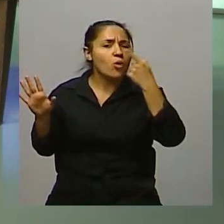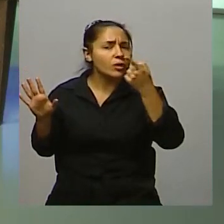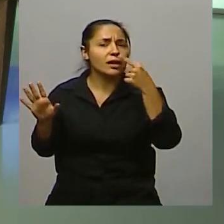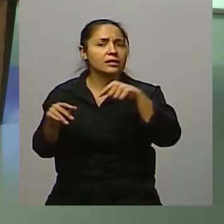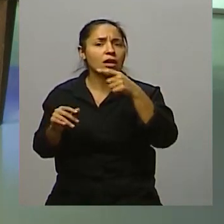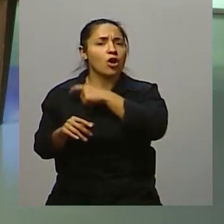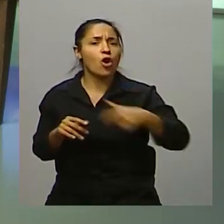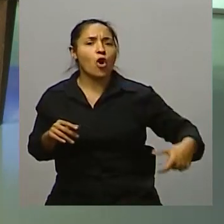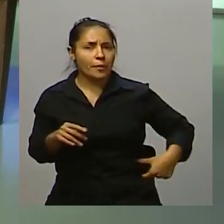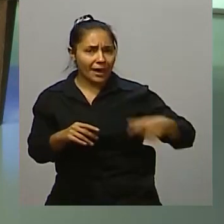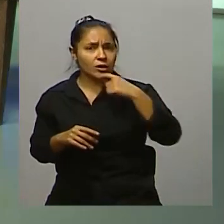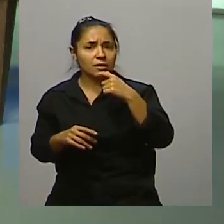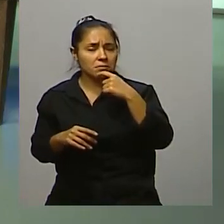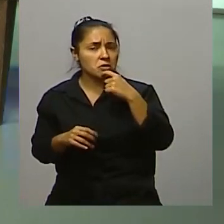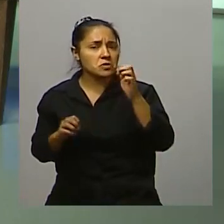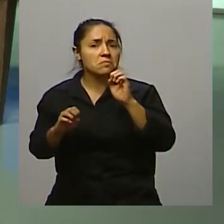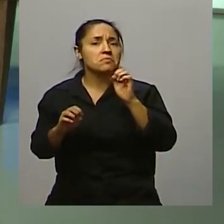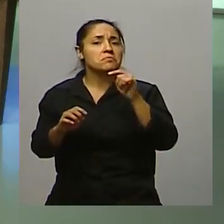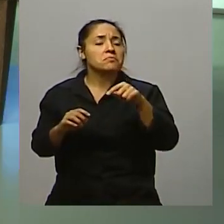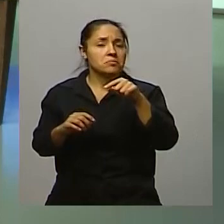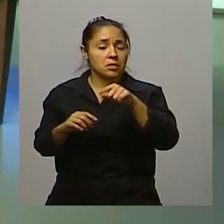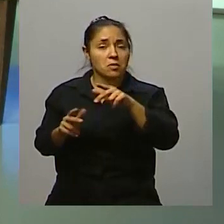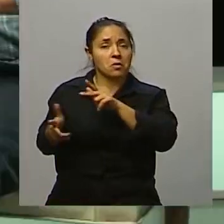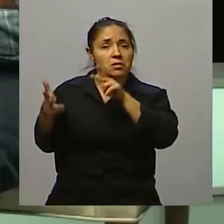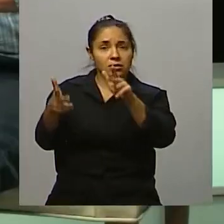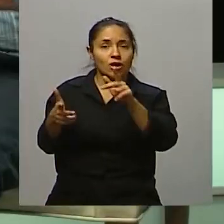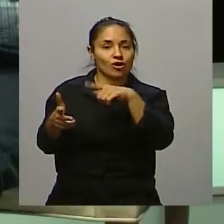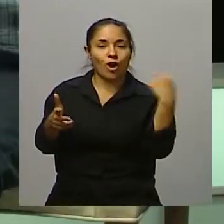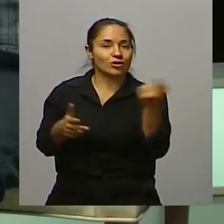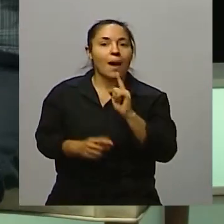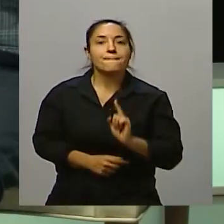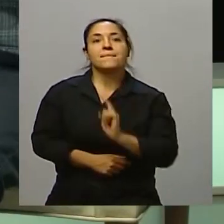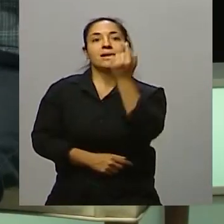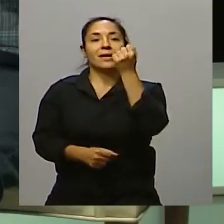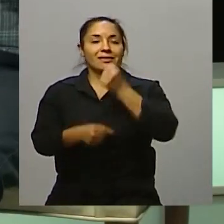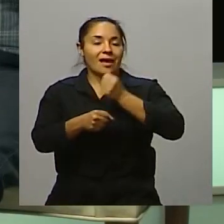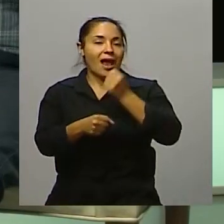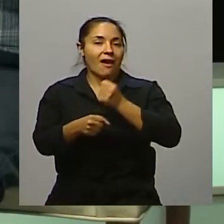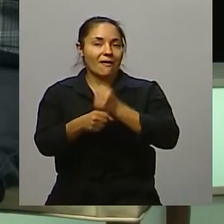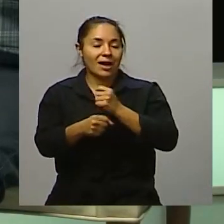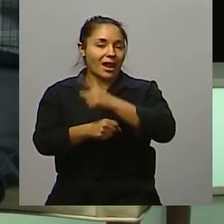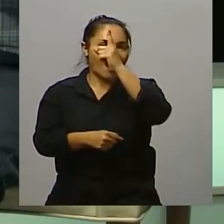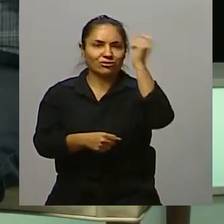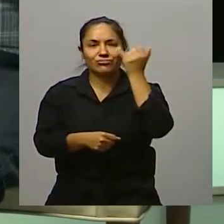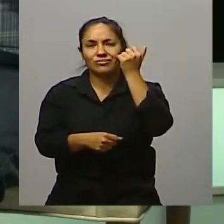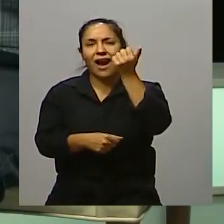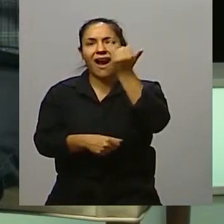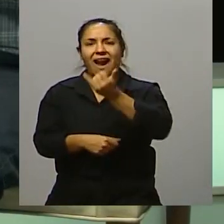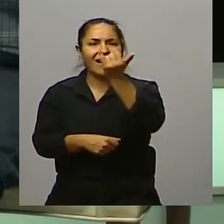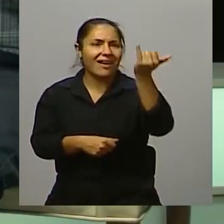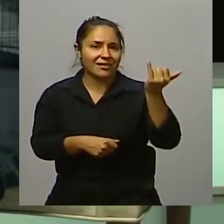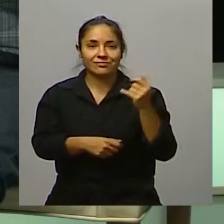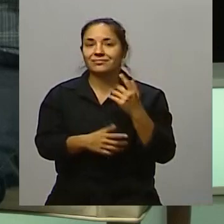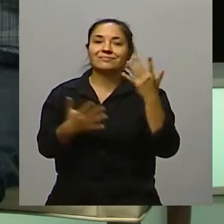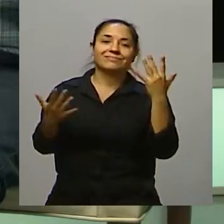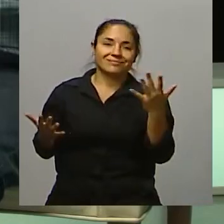del gobierno de la provincia, que si bien vos decís que no somos pioneros y que en la nación existe esto, está claro que en la